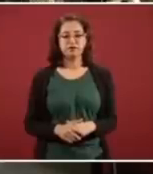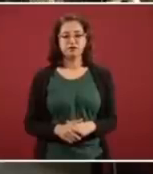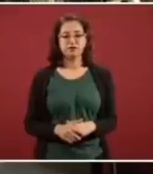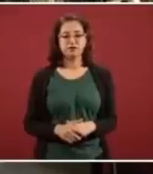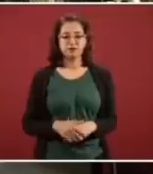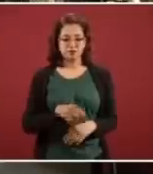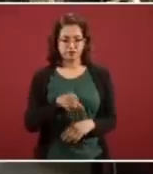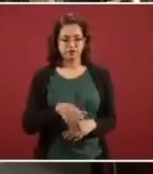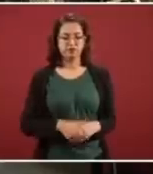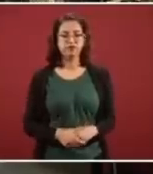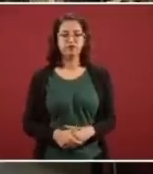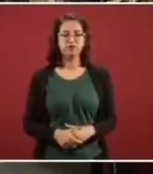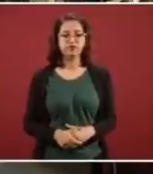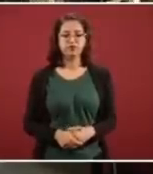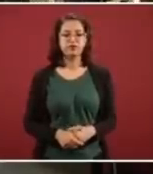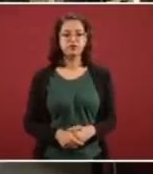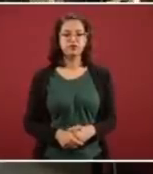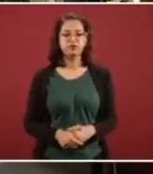Adelante.